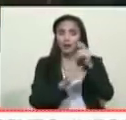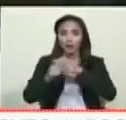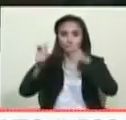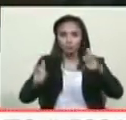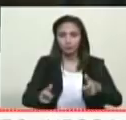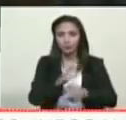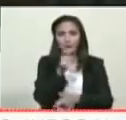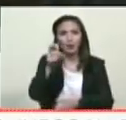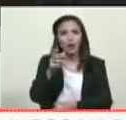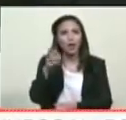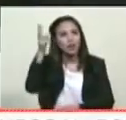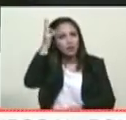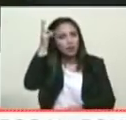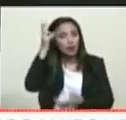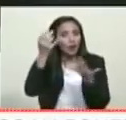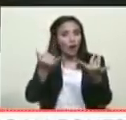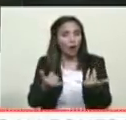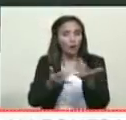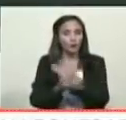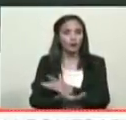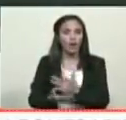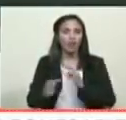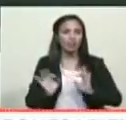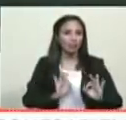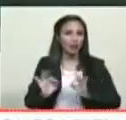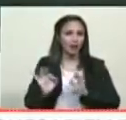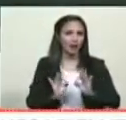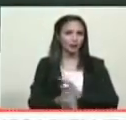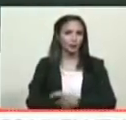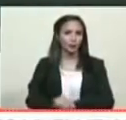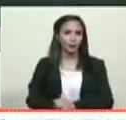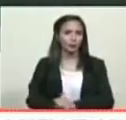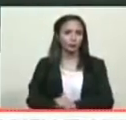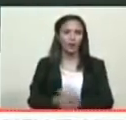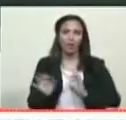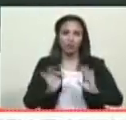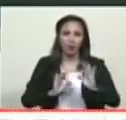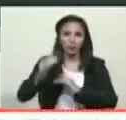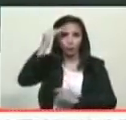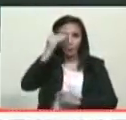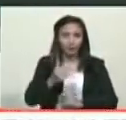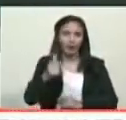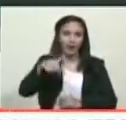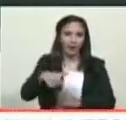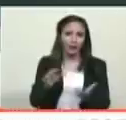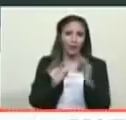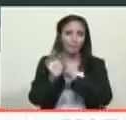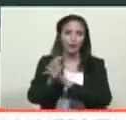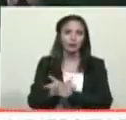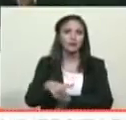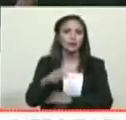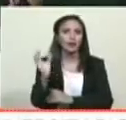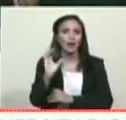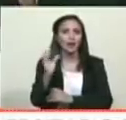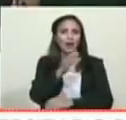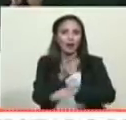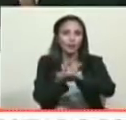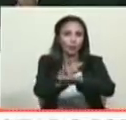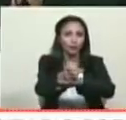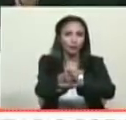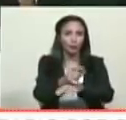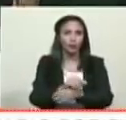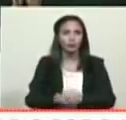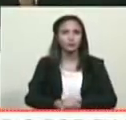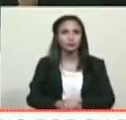indígena, recibe en estos espacios del Teatro de la Academia Militar en nuestro país, en Fuerte Tiuna,